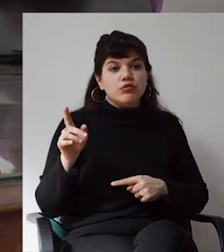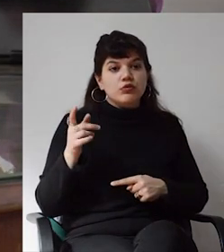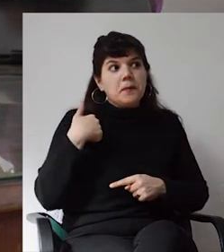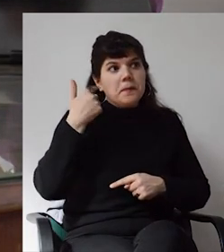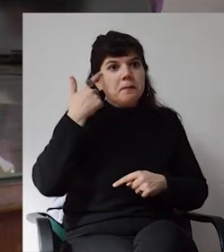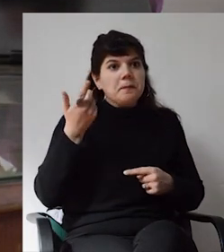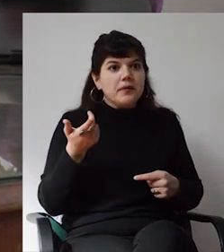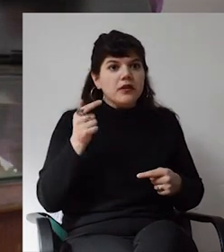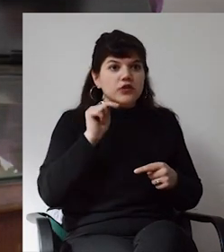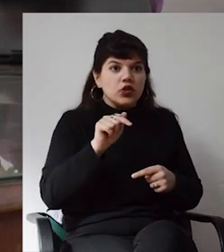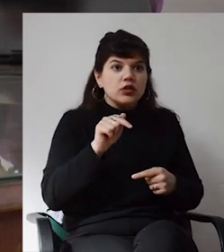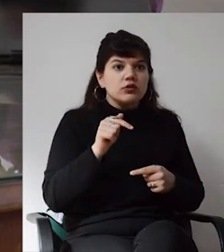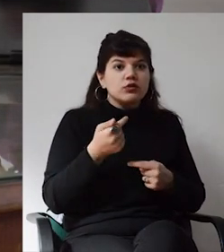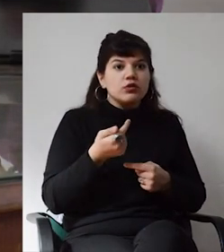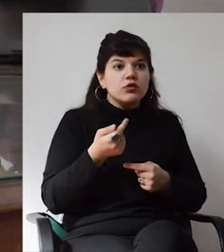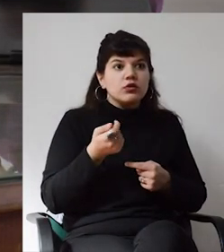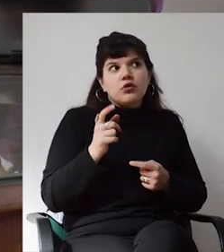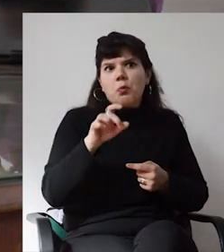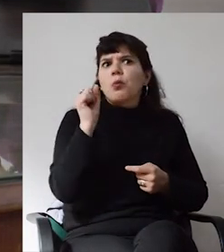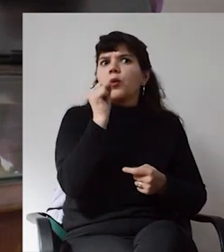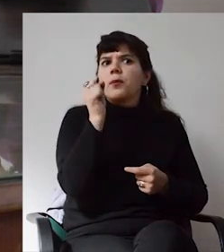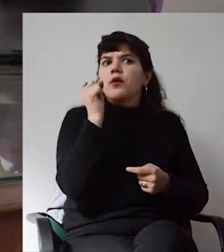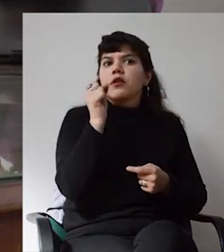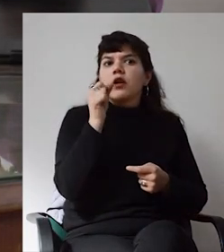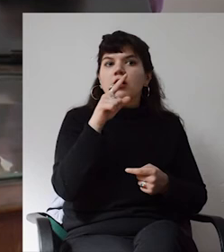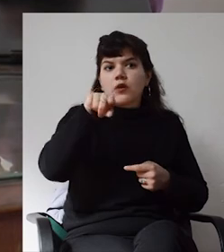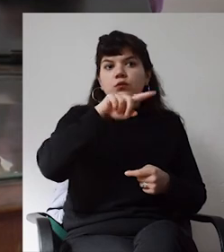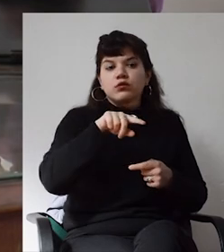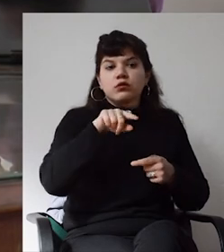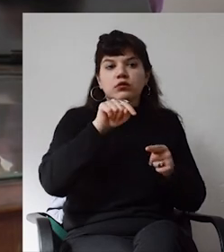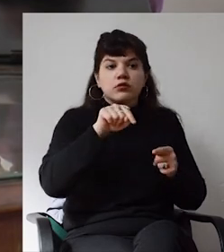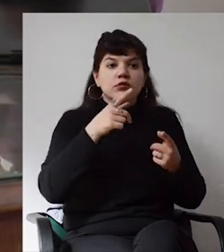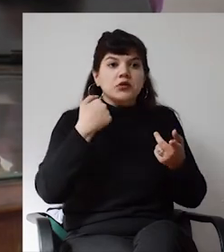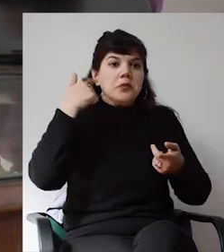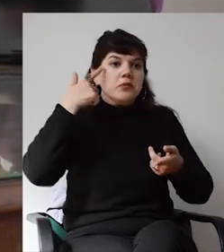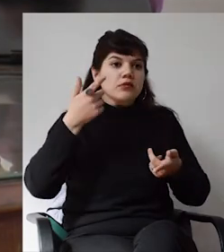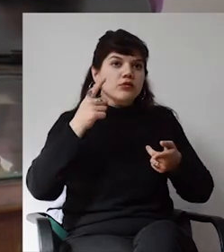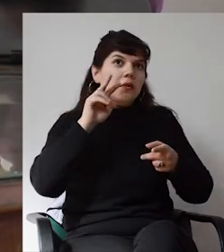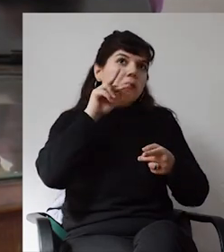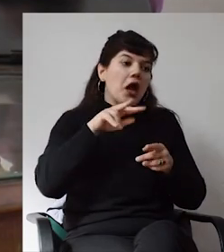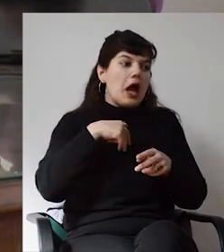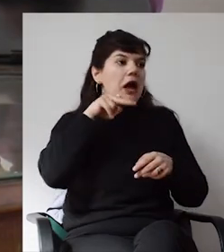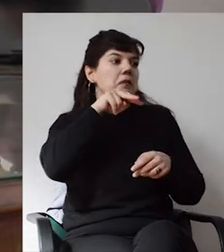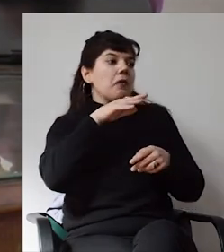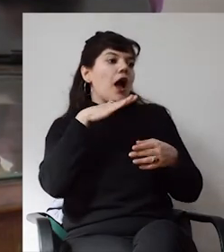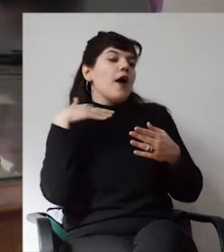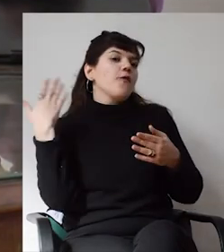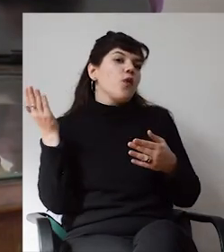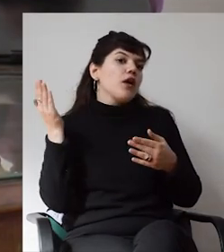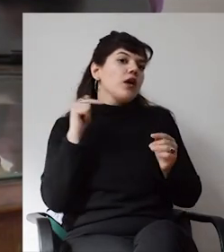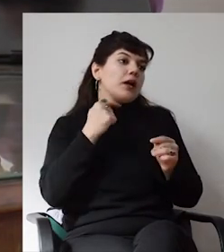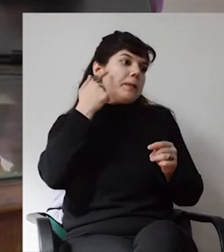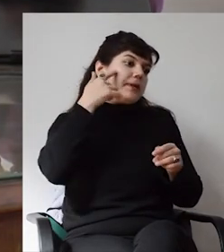Entonces, me parece que ese es un elemento clave. Y ustedes, bueno, en lo que yo veo de afuera, me parece que el